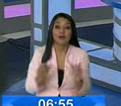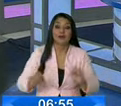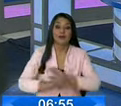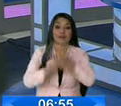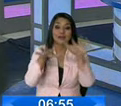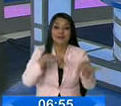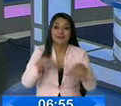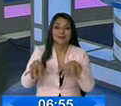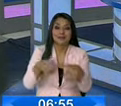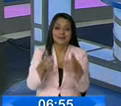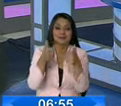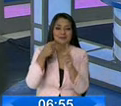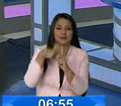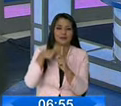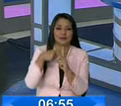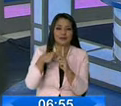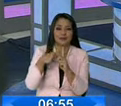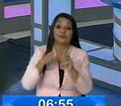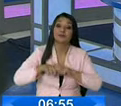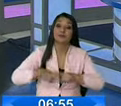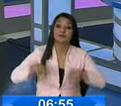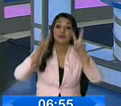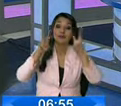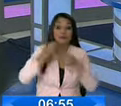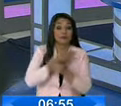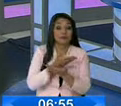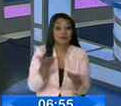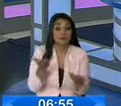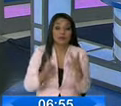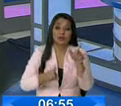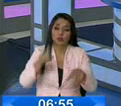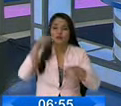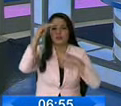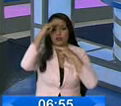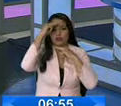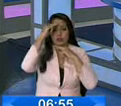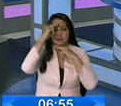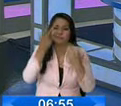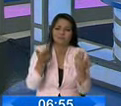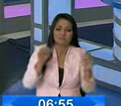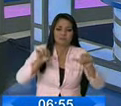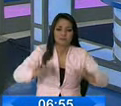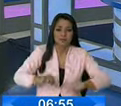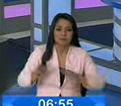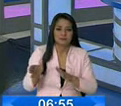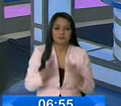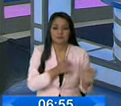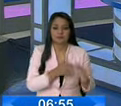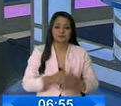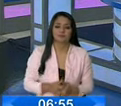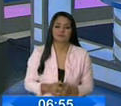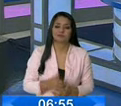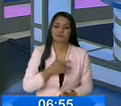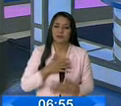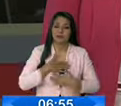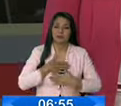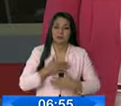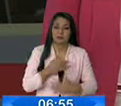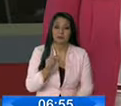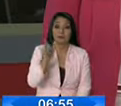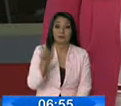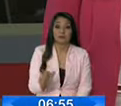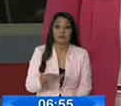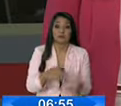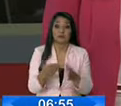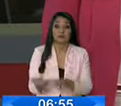de positivismo. Hay mucho para contarle, lamentables las que con las cuales iniciamos. Tenemos que contarles lastimosamente que una persona falleció y